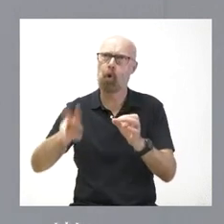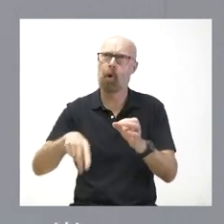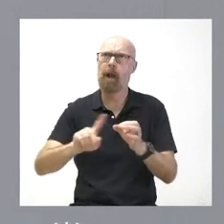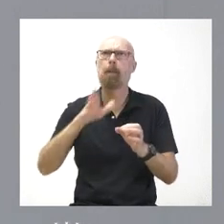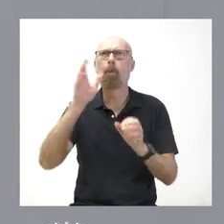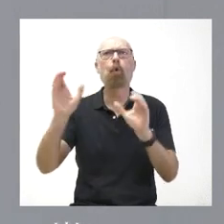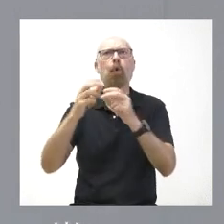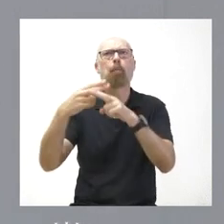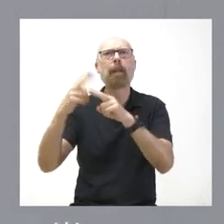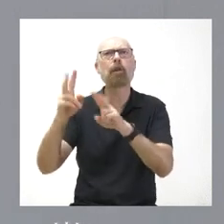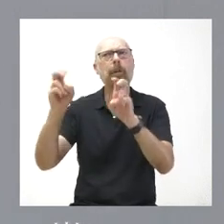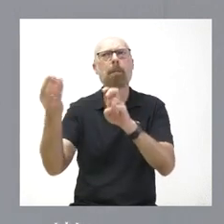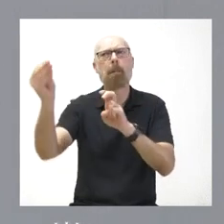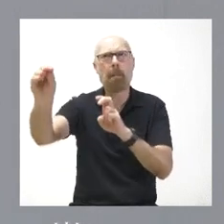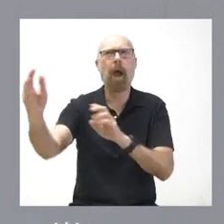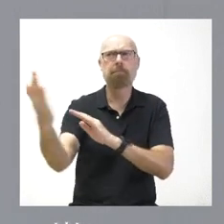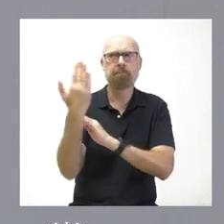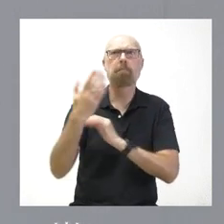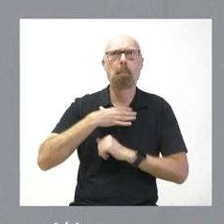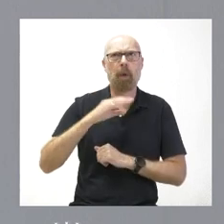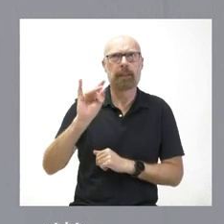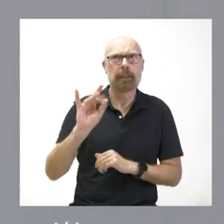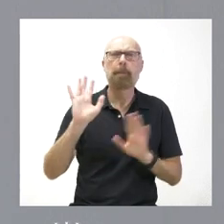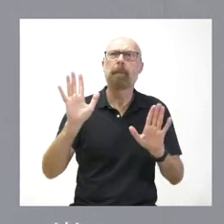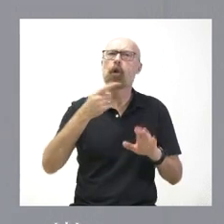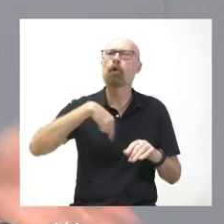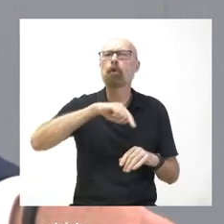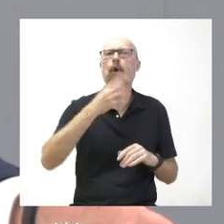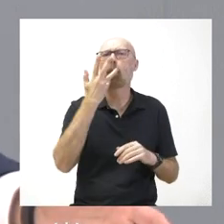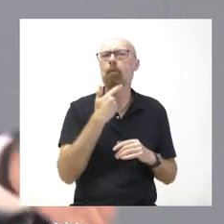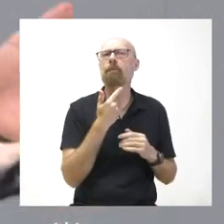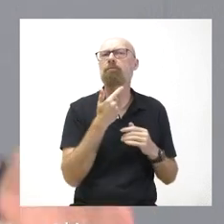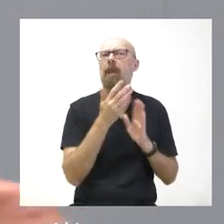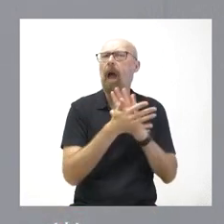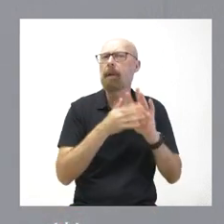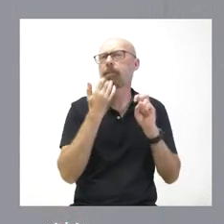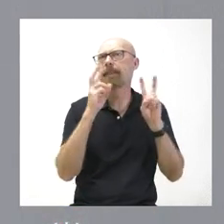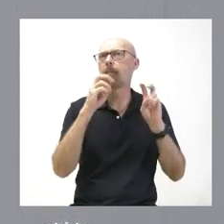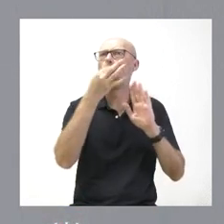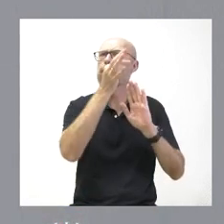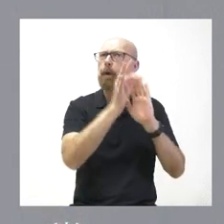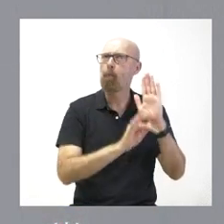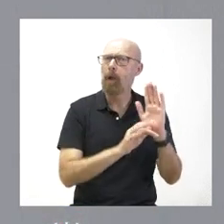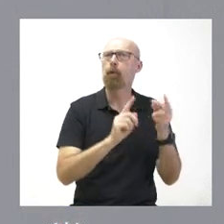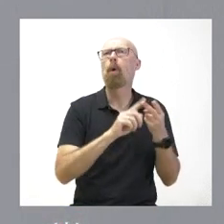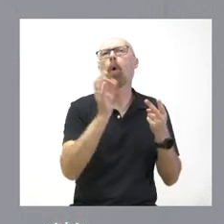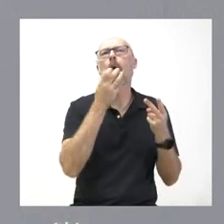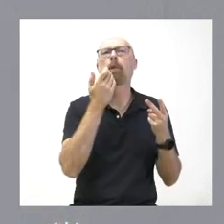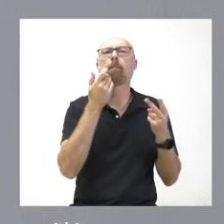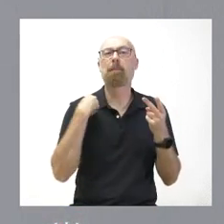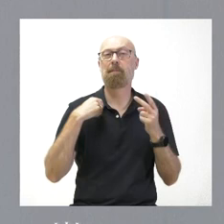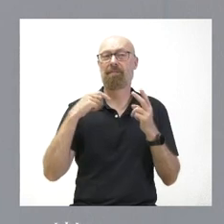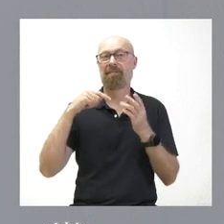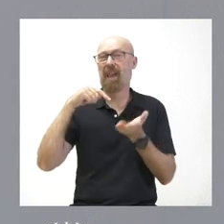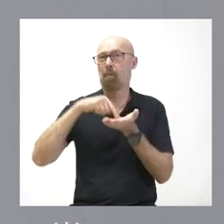determinados temas adicionales Pero es verdad que nos gustaría hablar del presupuesto Nos gustaría hablar de esta bajada de impuestos que hemos ha planteado y que